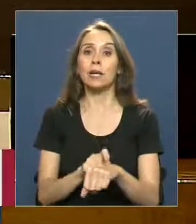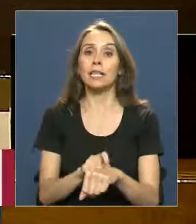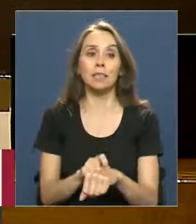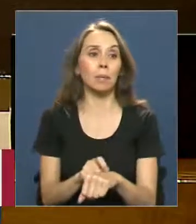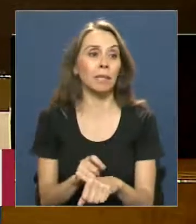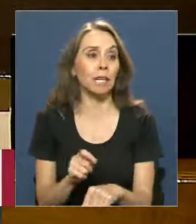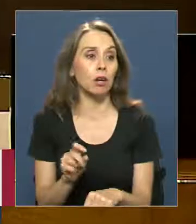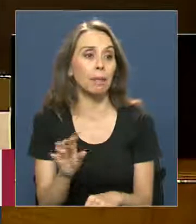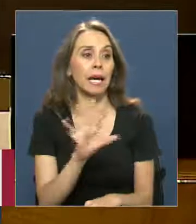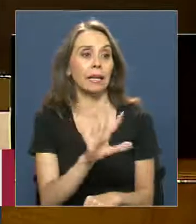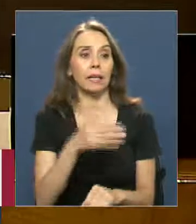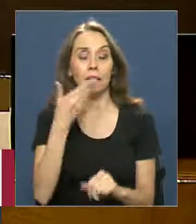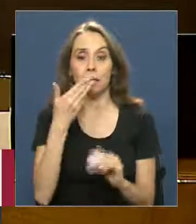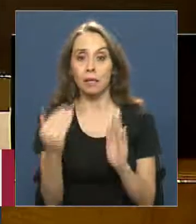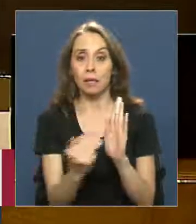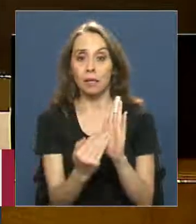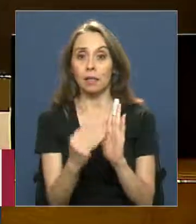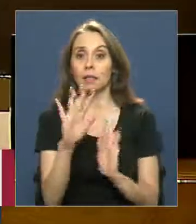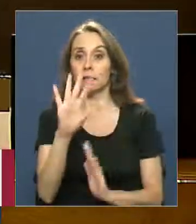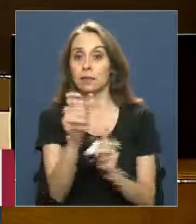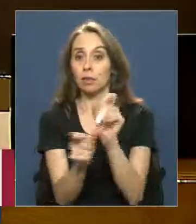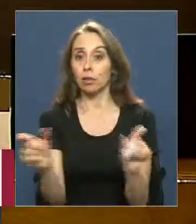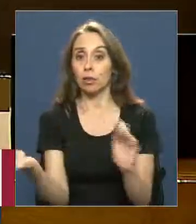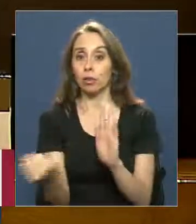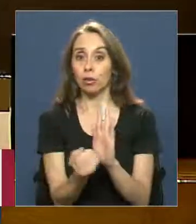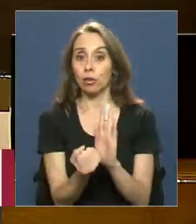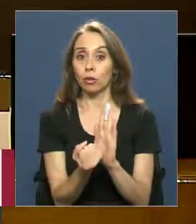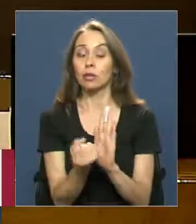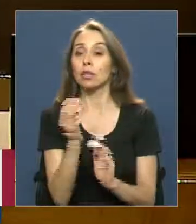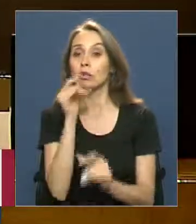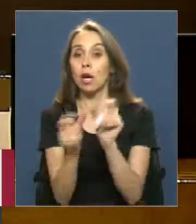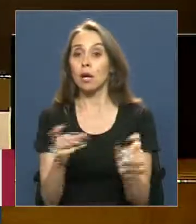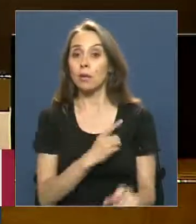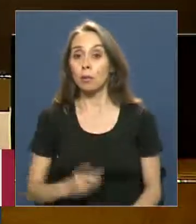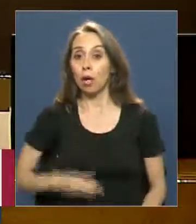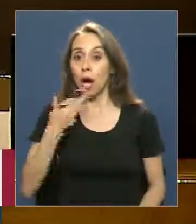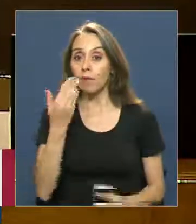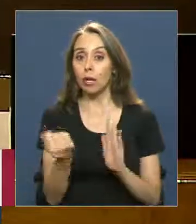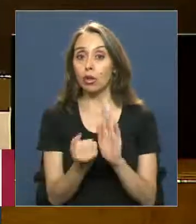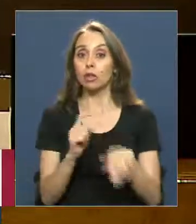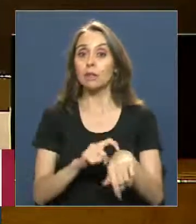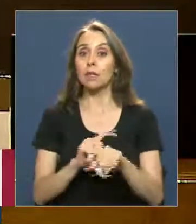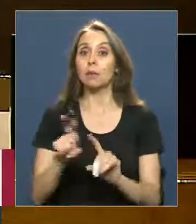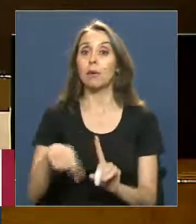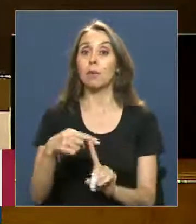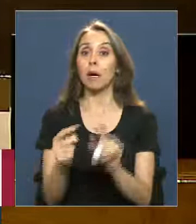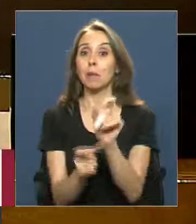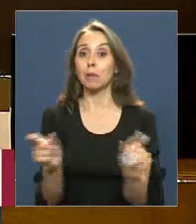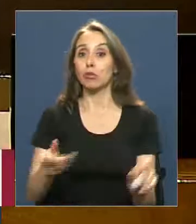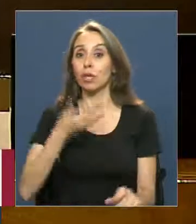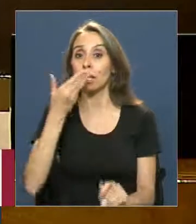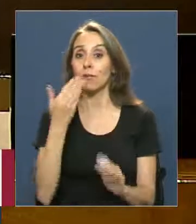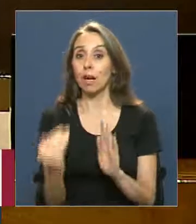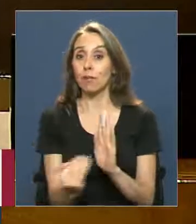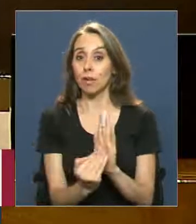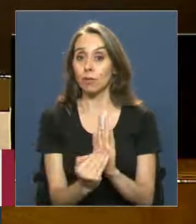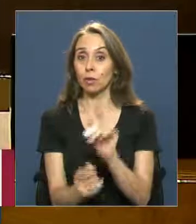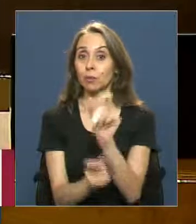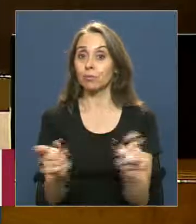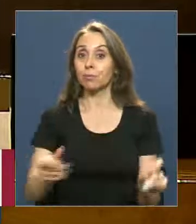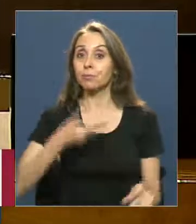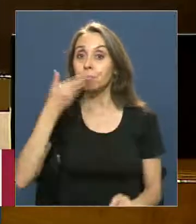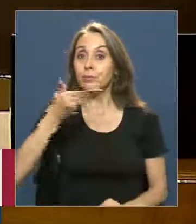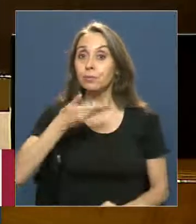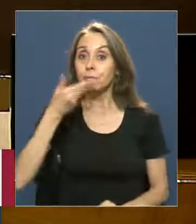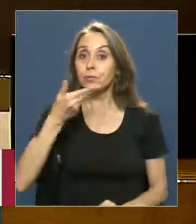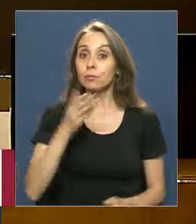otros 5 para hablar en contra. Si no hubiere diputados para hablar en contra, se sumará ese tiempo a los que intervendrán a favor. Los discursos, en todo